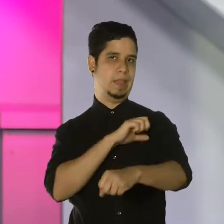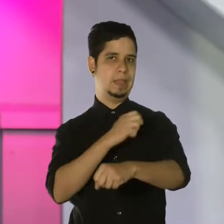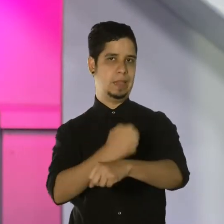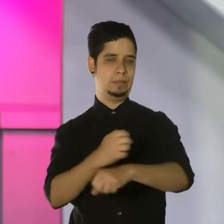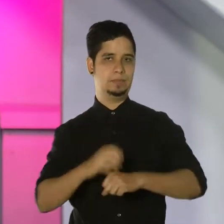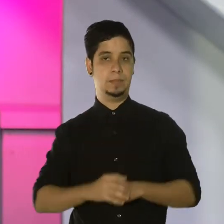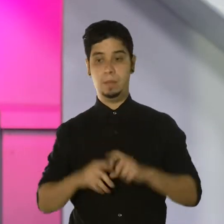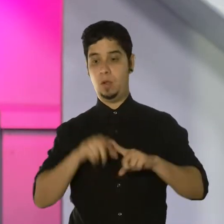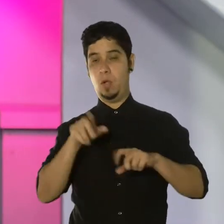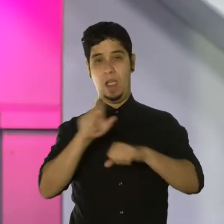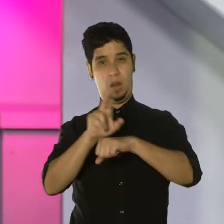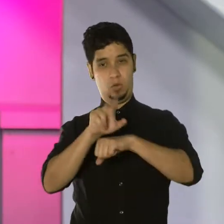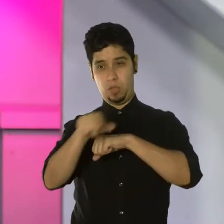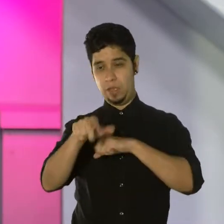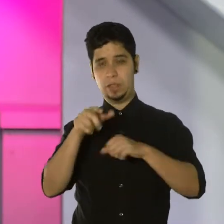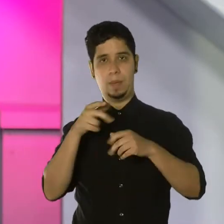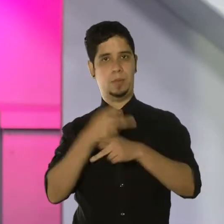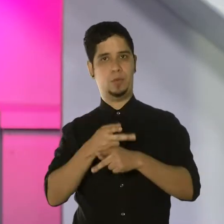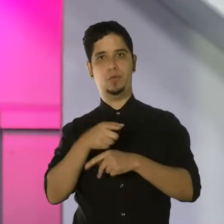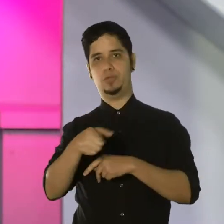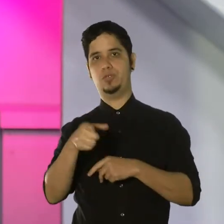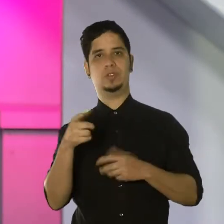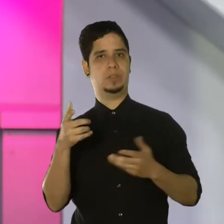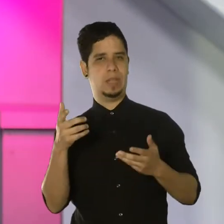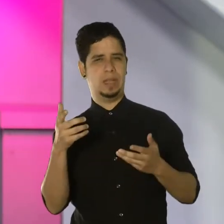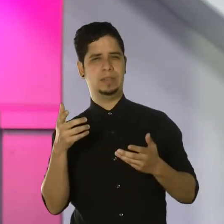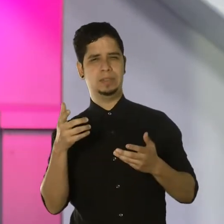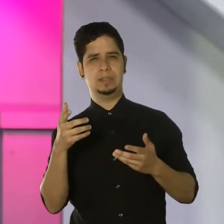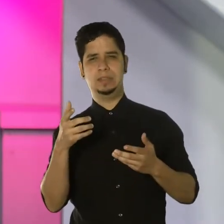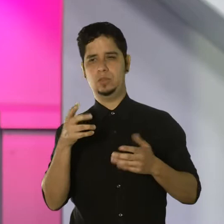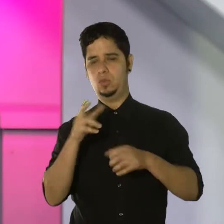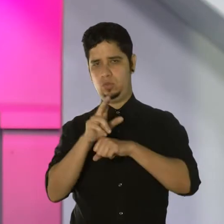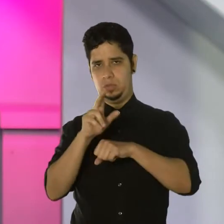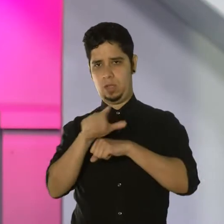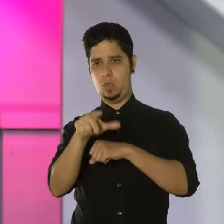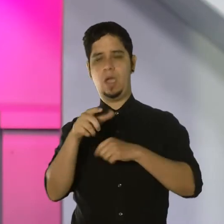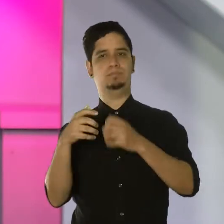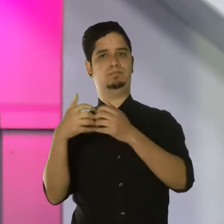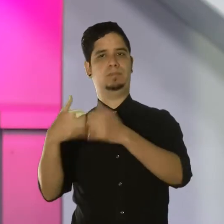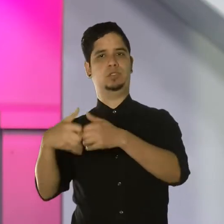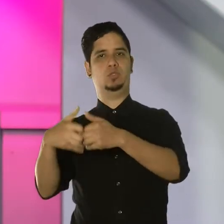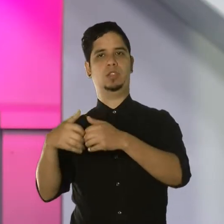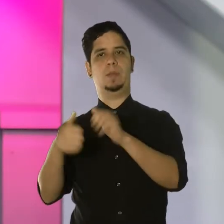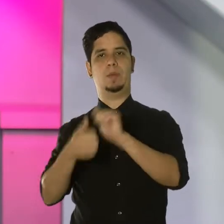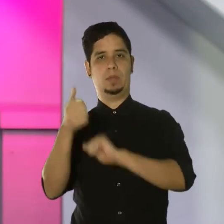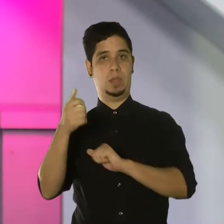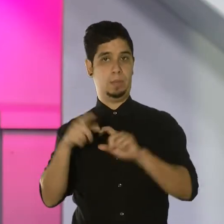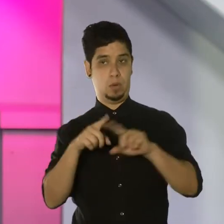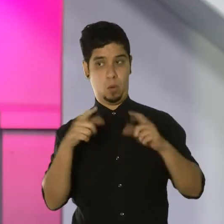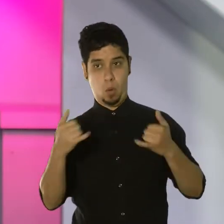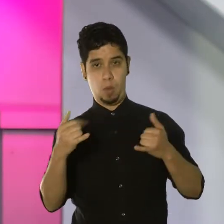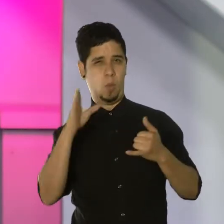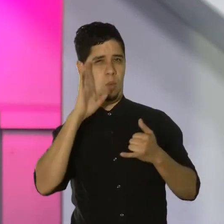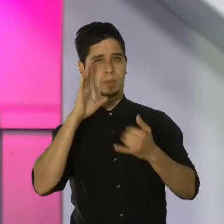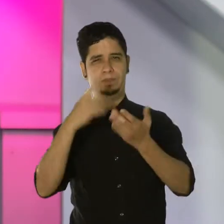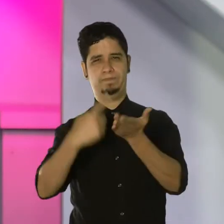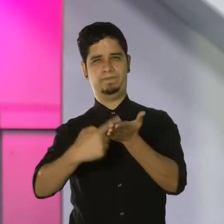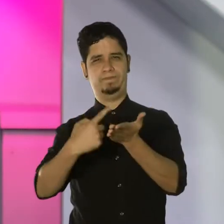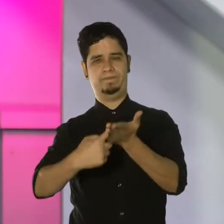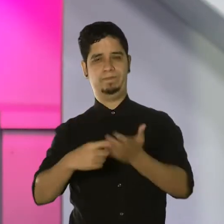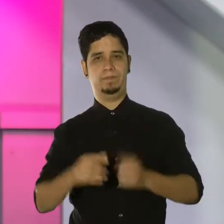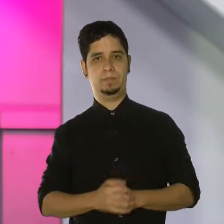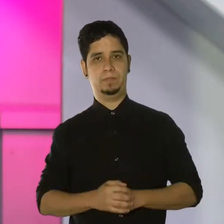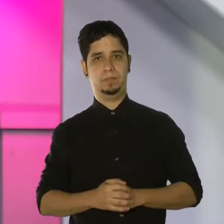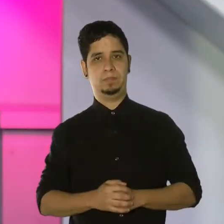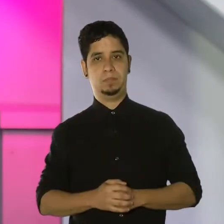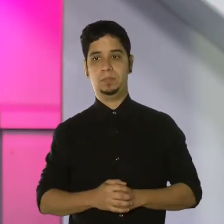uso de este producto está bastante generalizado en las industrias y en el caso particular que hoy estaremos dialogando, hay miles o